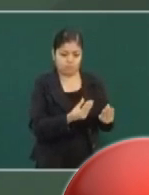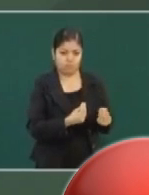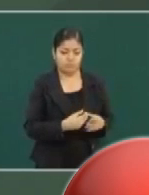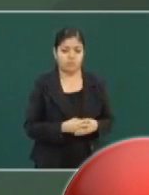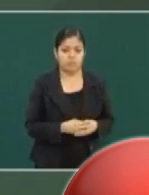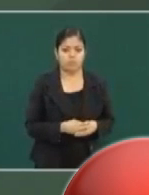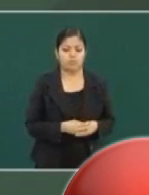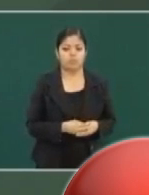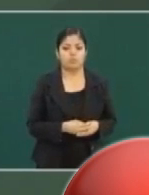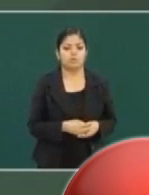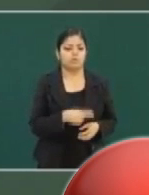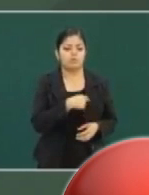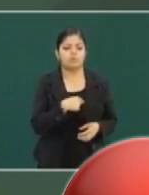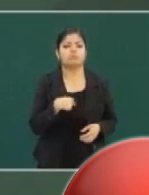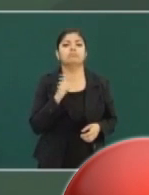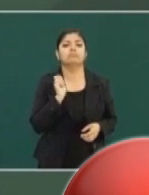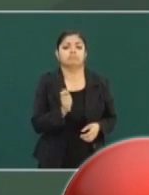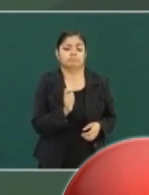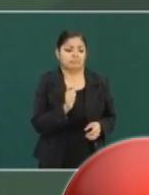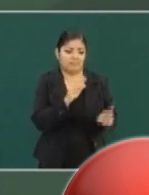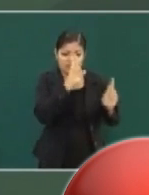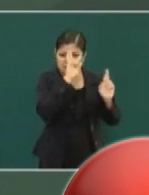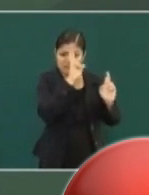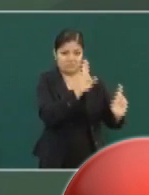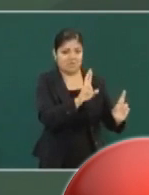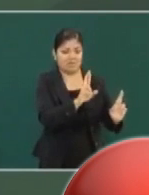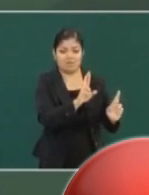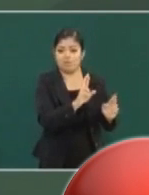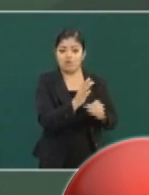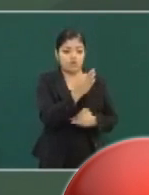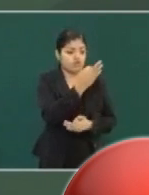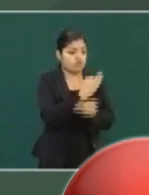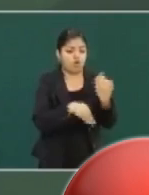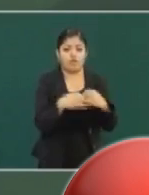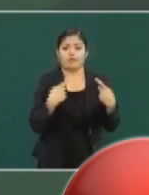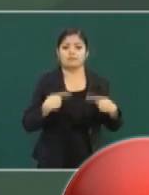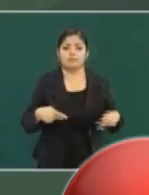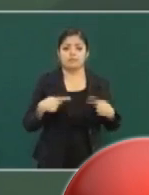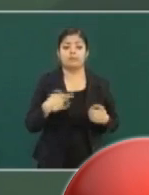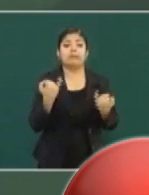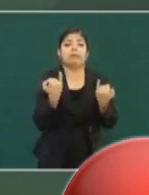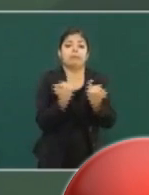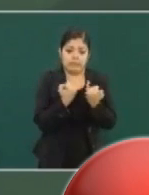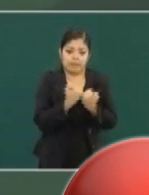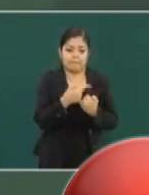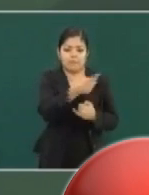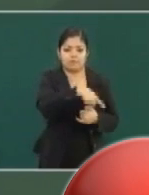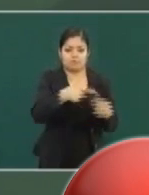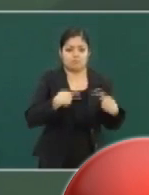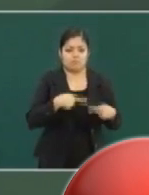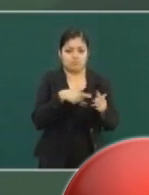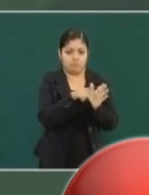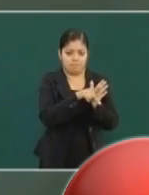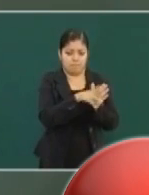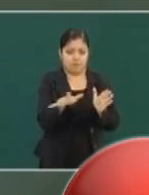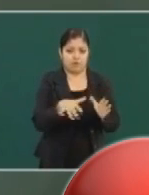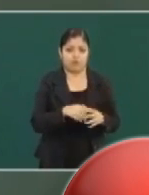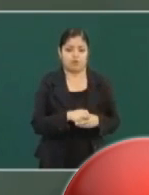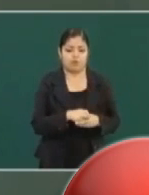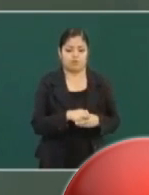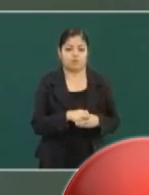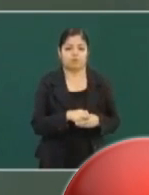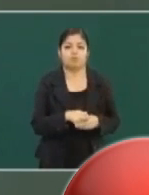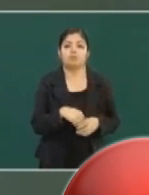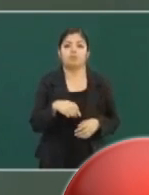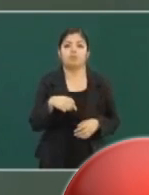Nosotros somos respetuosos de todos los ciudadanos y de los periodistas. Considero el periodismo